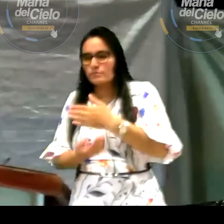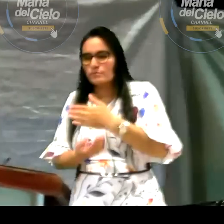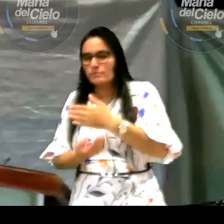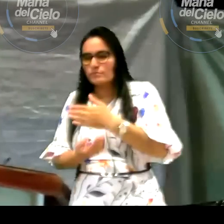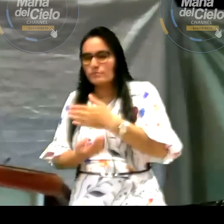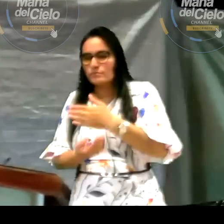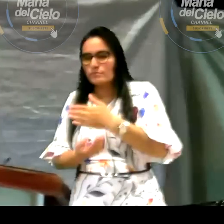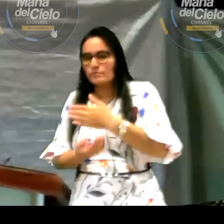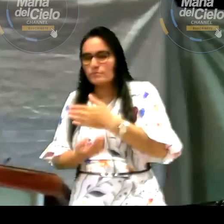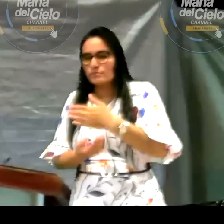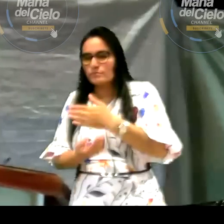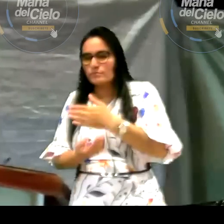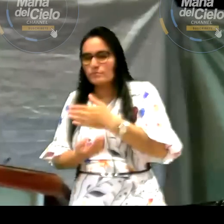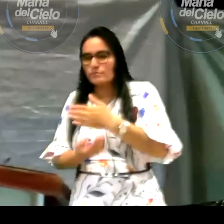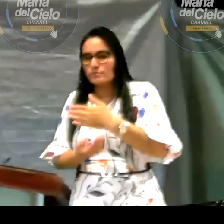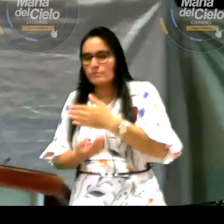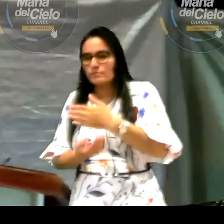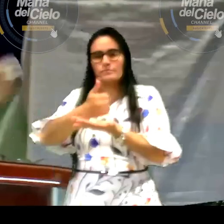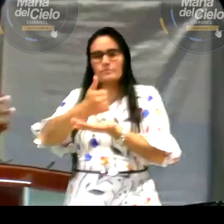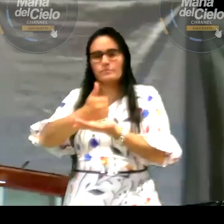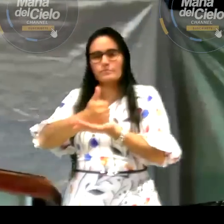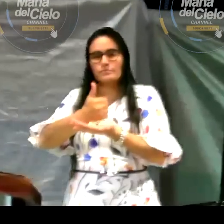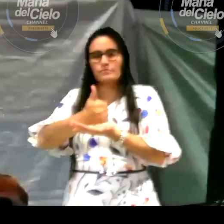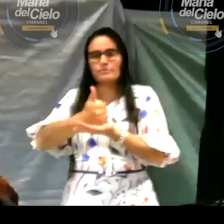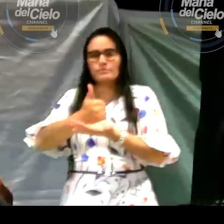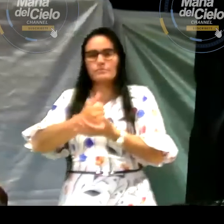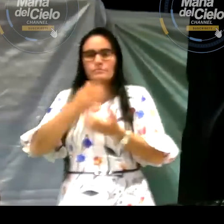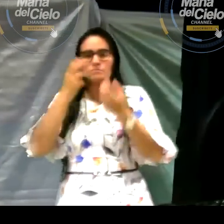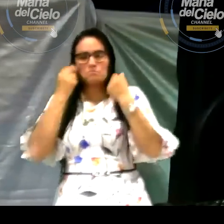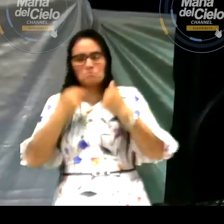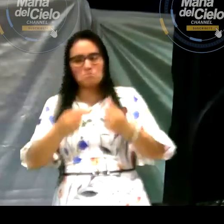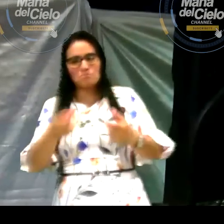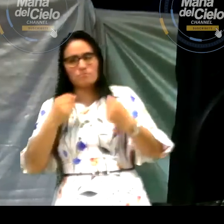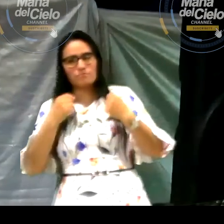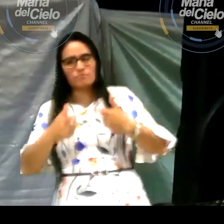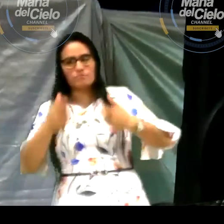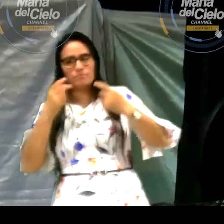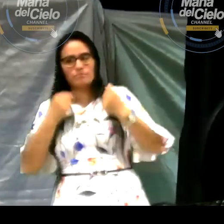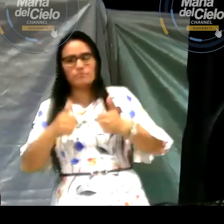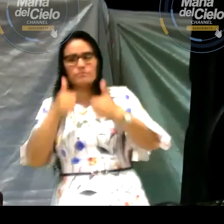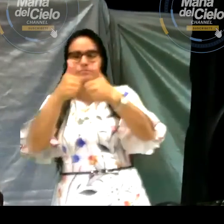Ese es él. Así es él, él opera así.